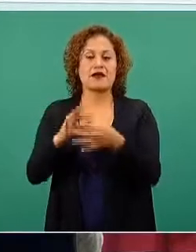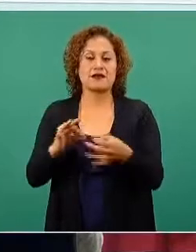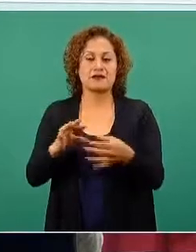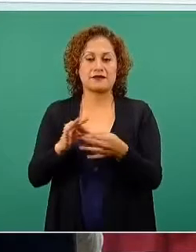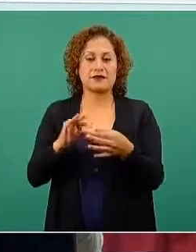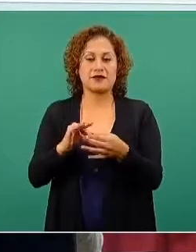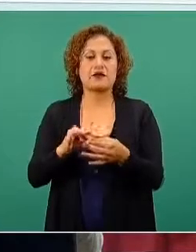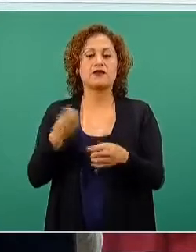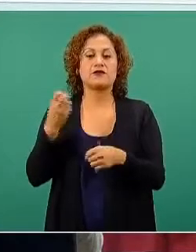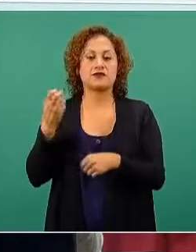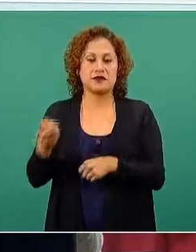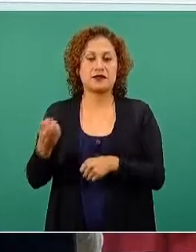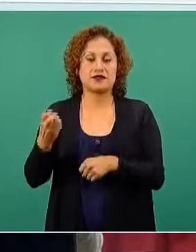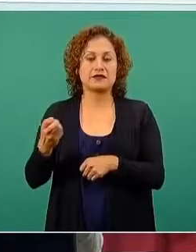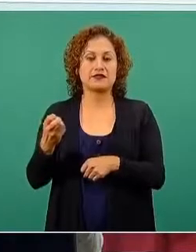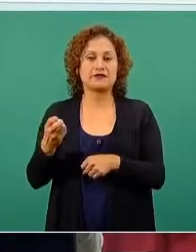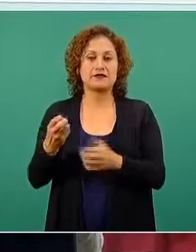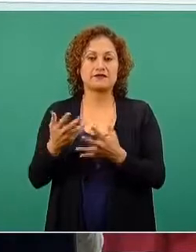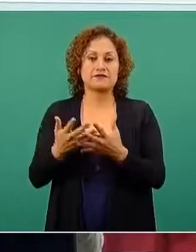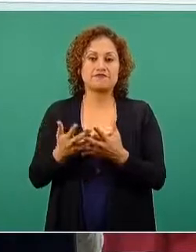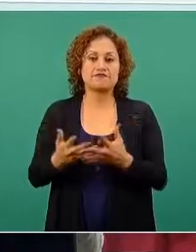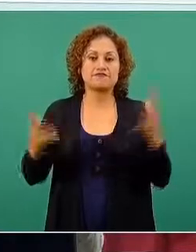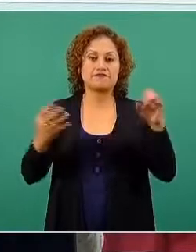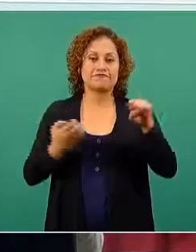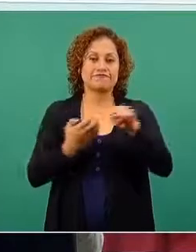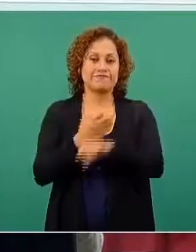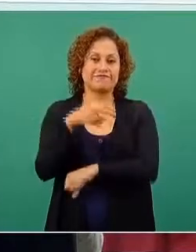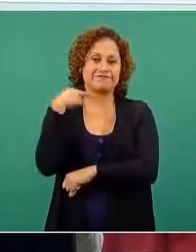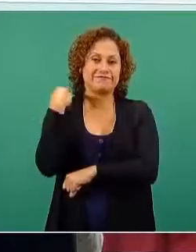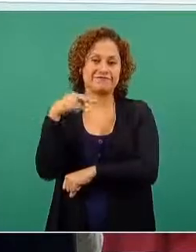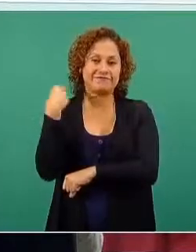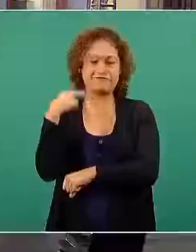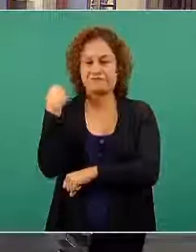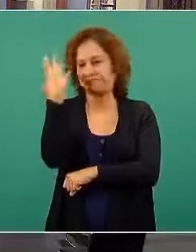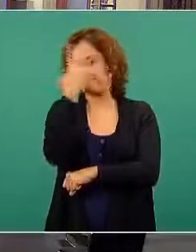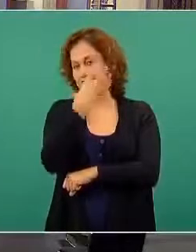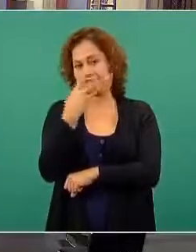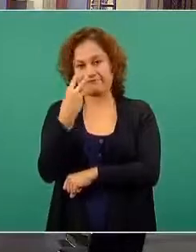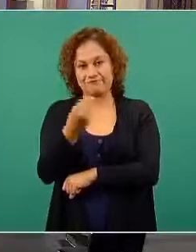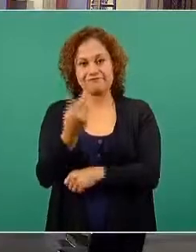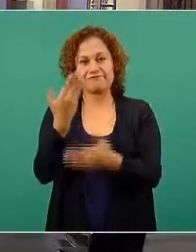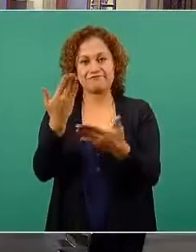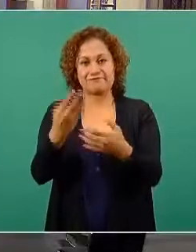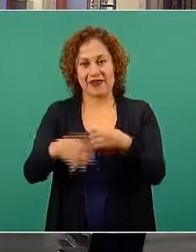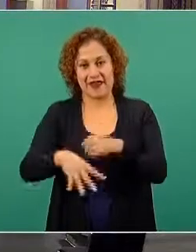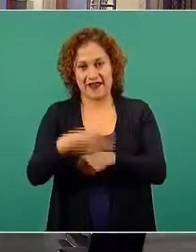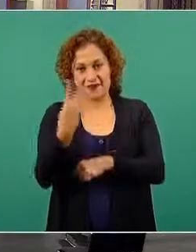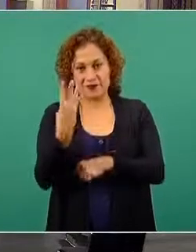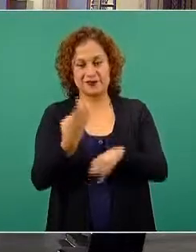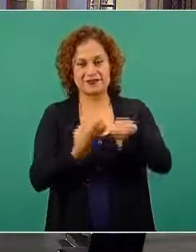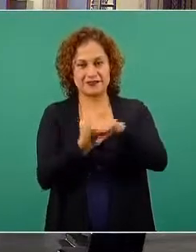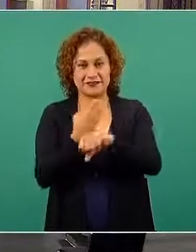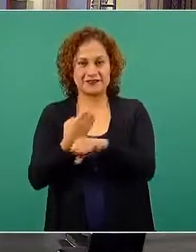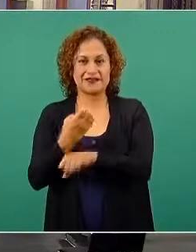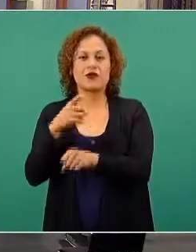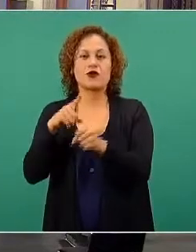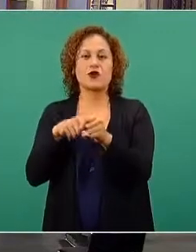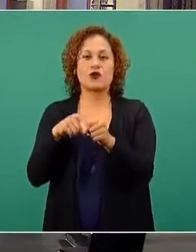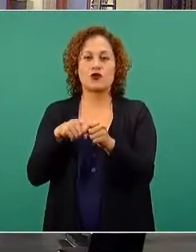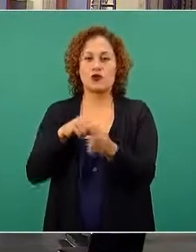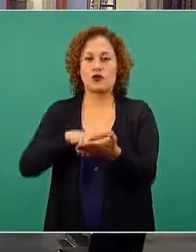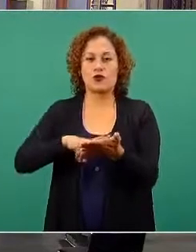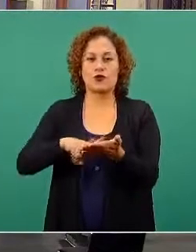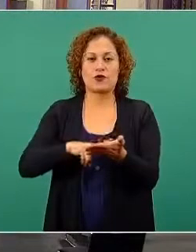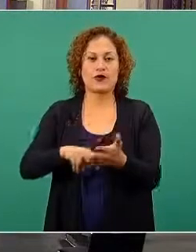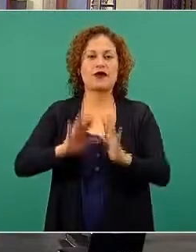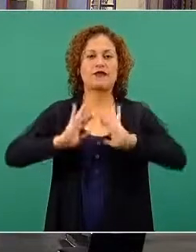muy grande estado de Veracruz. 14 entidades federativas están en nivel